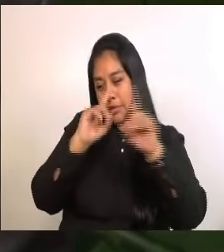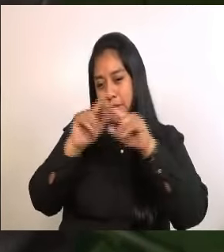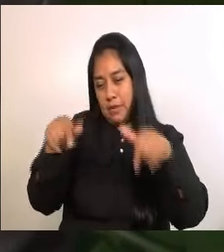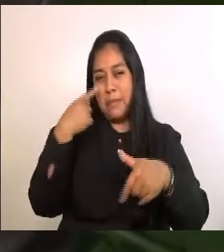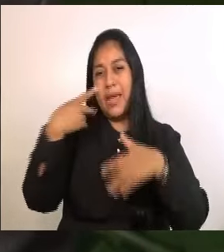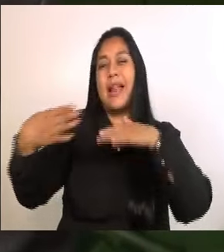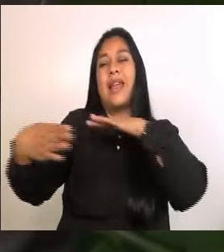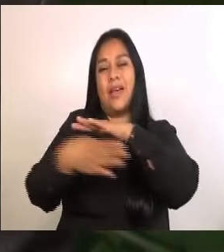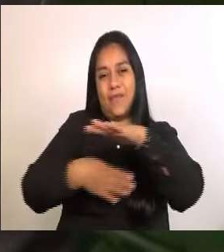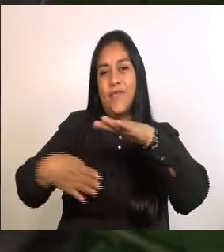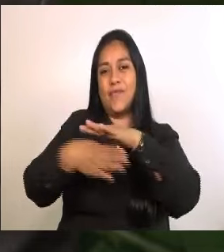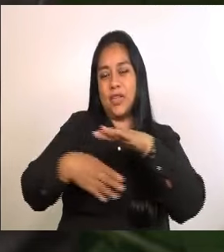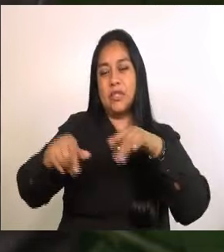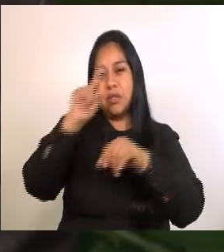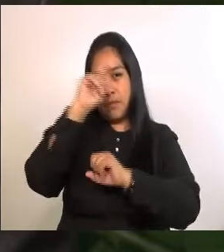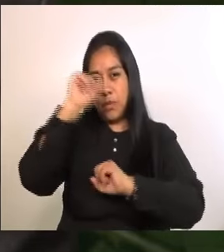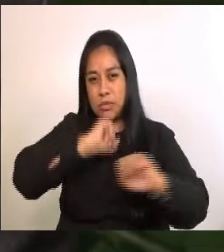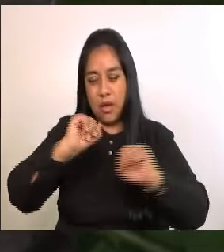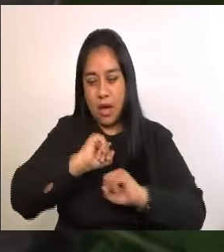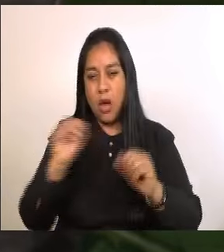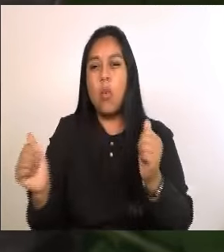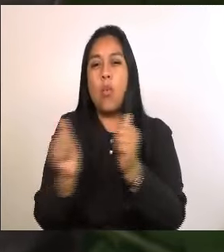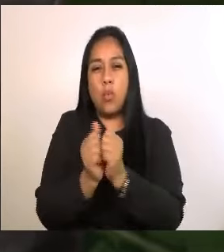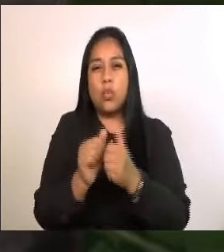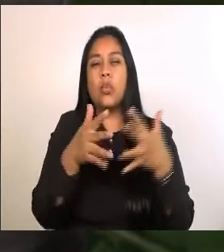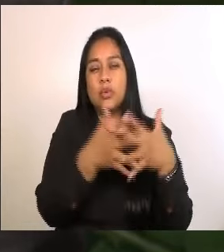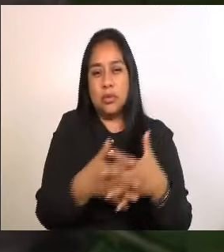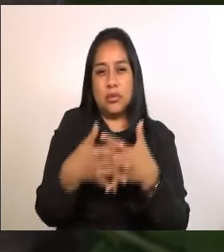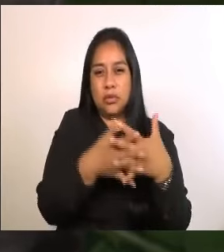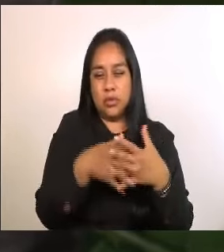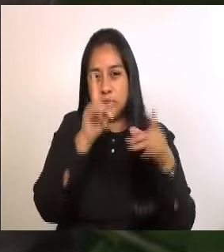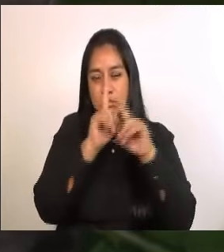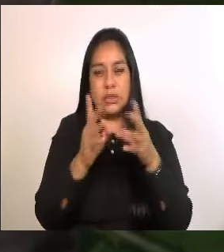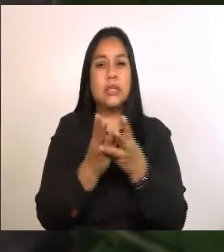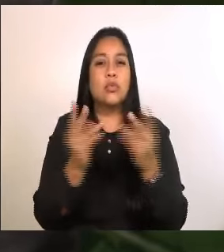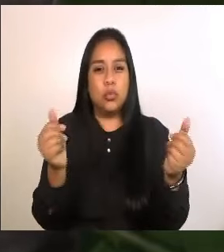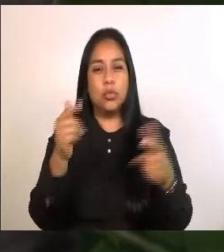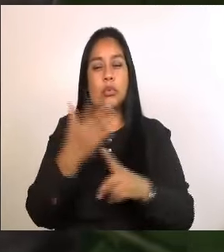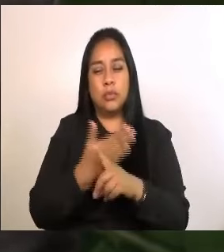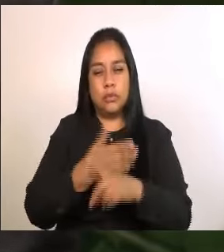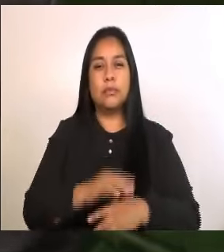base de haber trabajado de manera conjunta con los Estados Unidos en la solución de este problema.